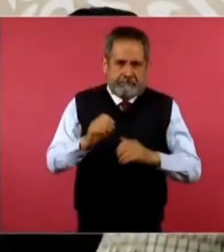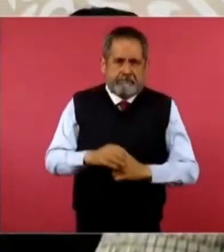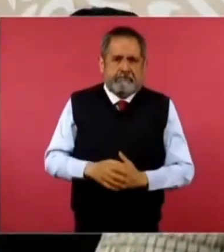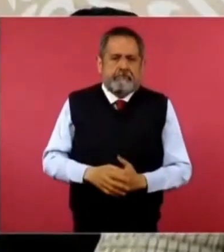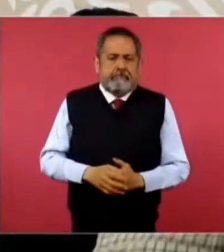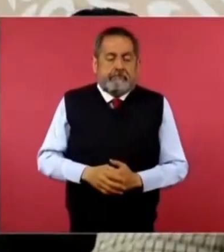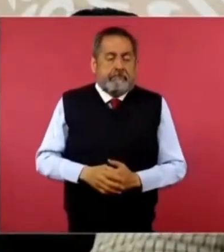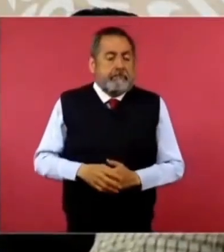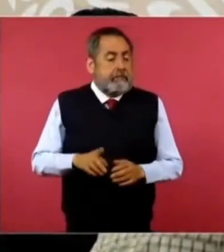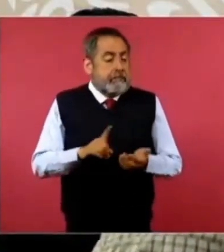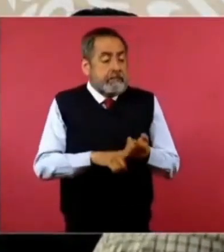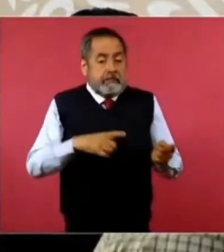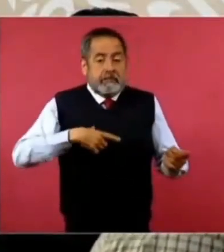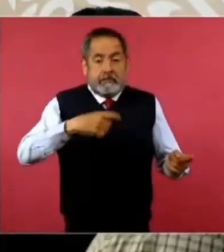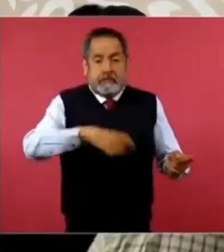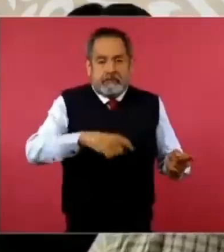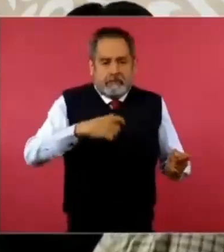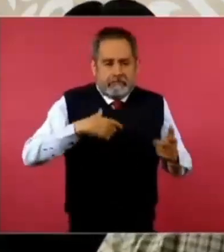tenga dinero.